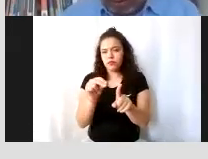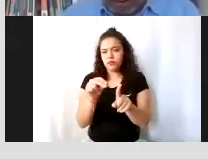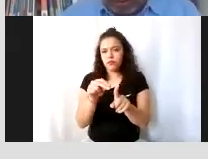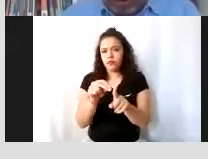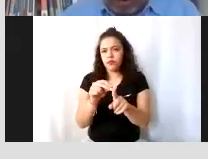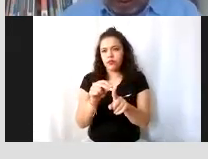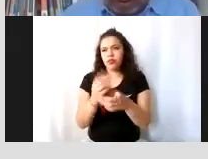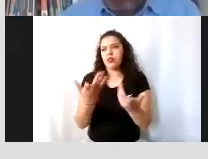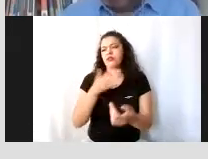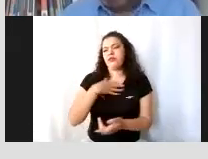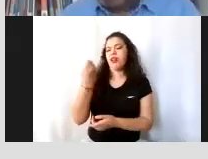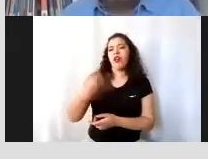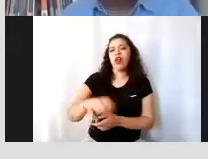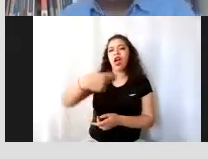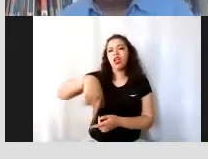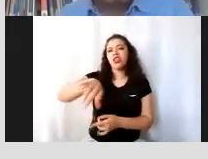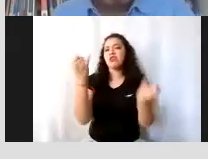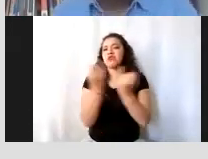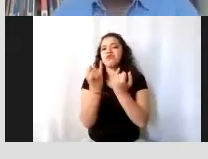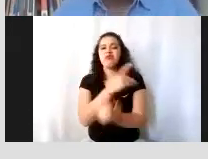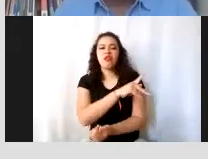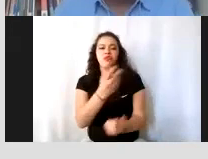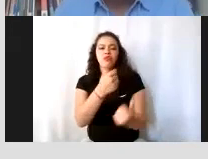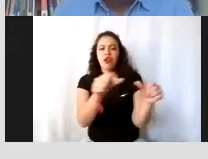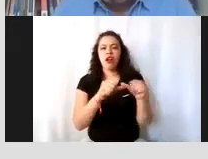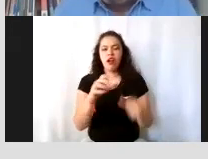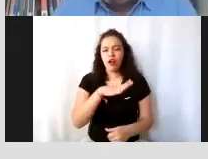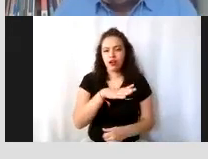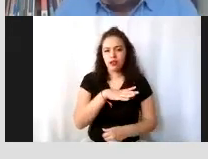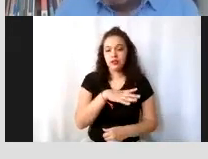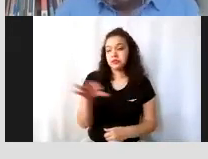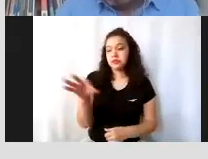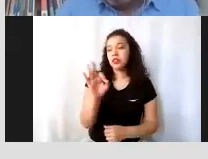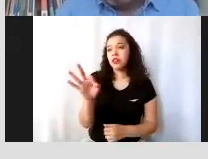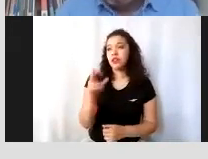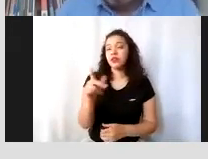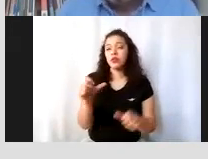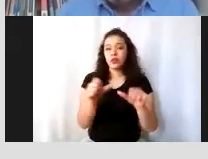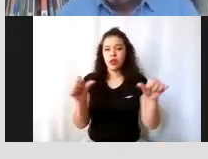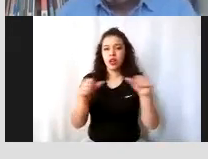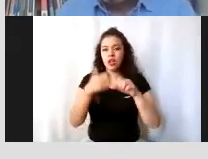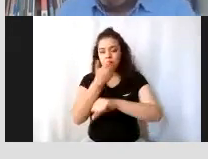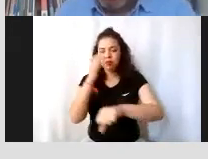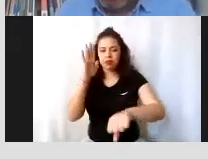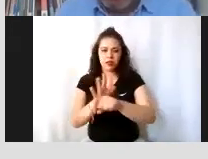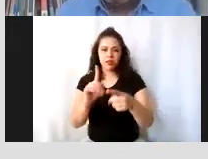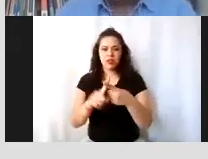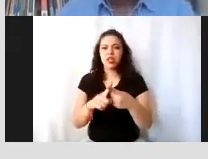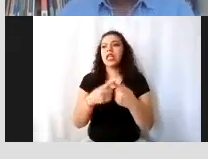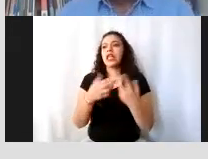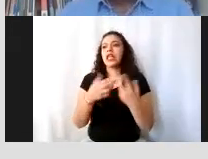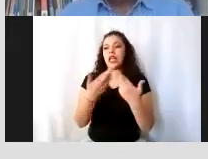absurdo de mi parte pretenderlo. Pero sí puede ser quizás a través de su área de administración, de su área de recursos